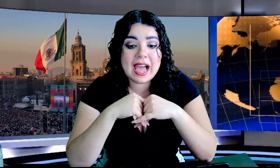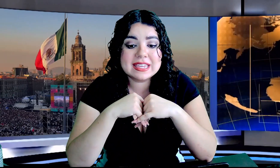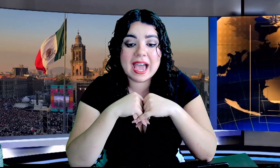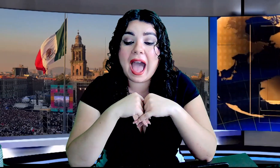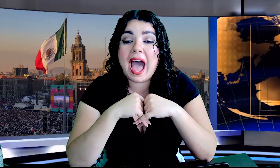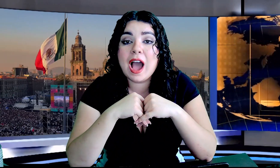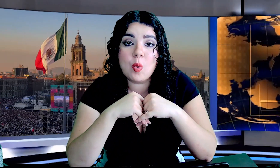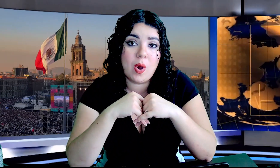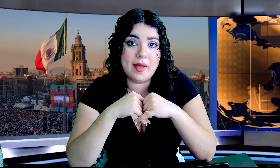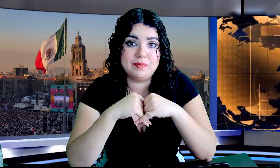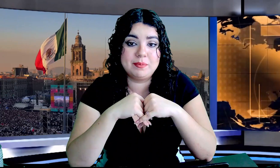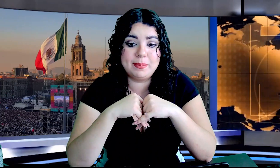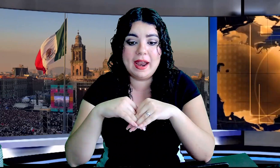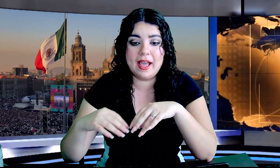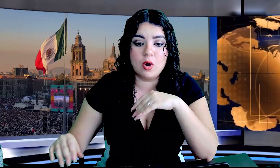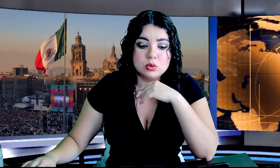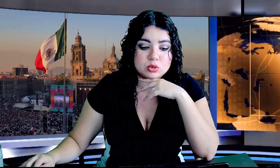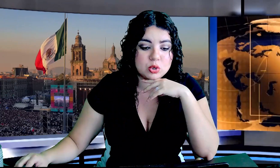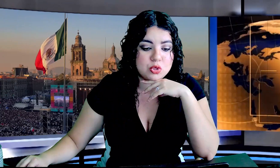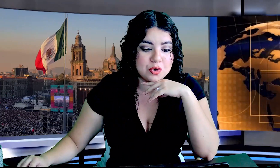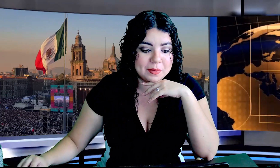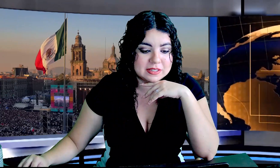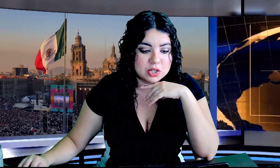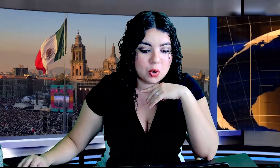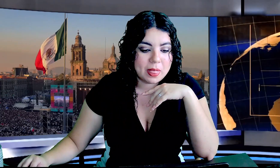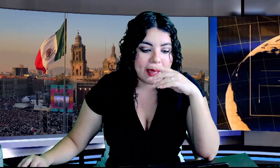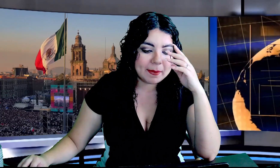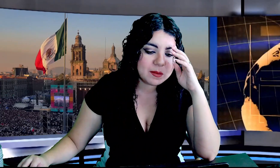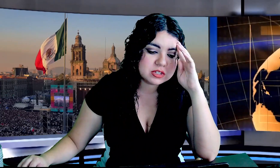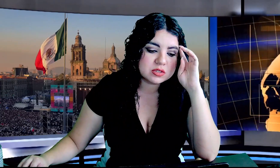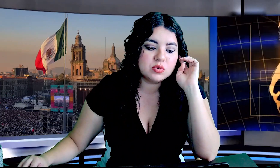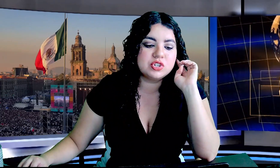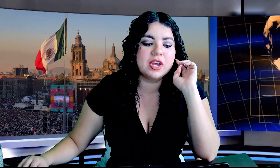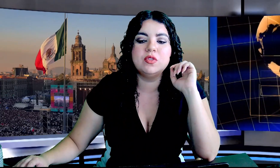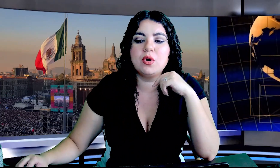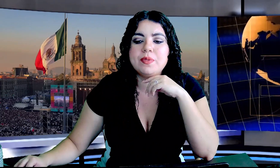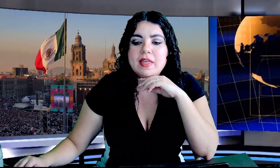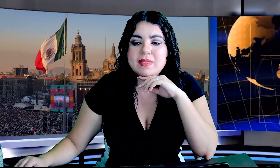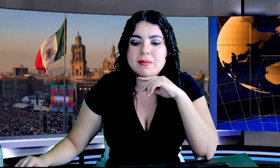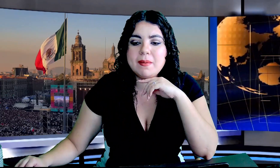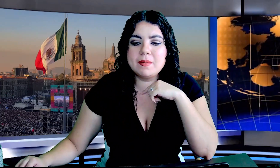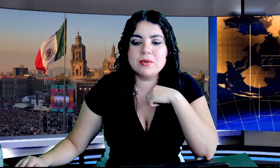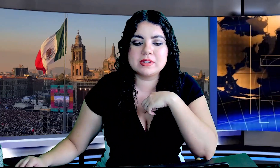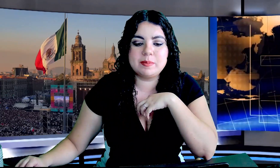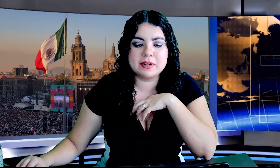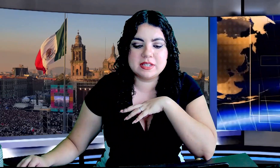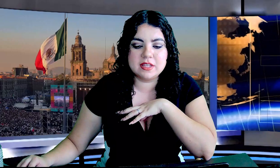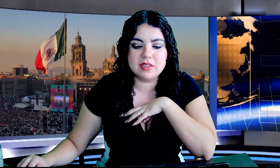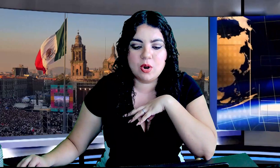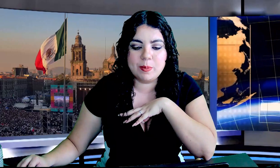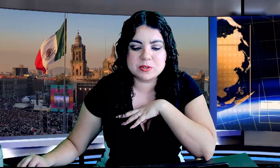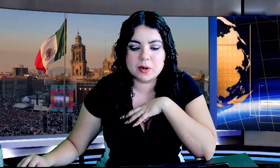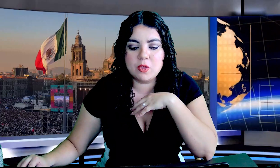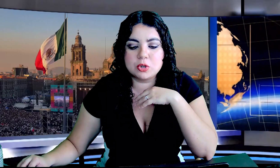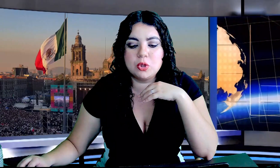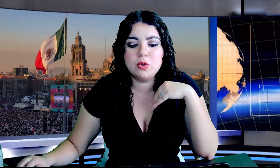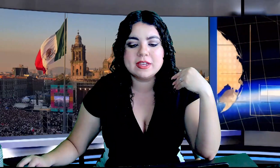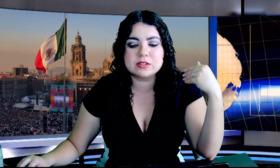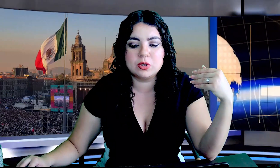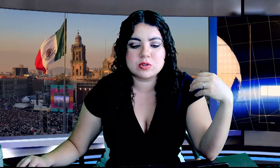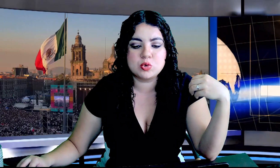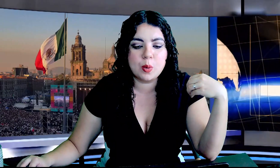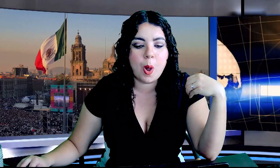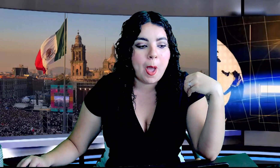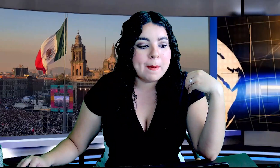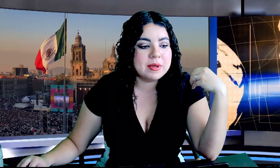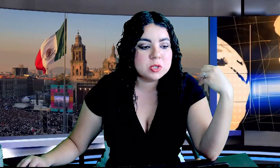que haya agua para uso doméstico. Vamos escuchando de viva voz del presidente López Obrador todo esto